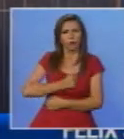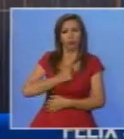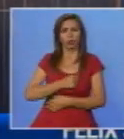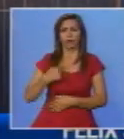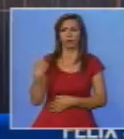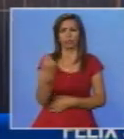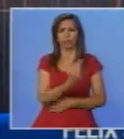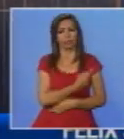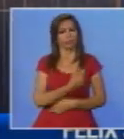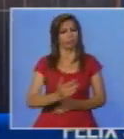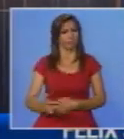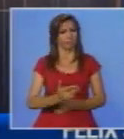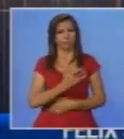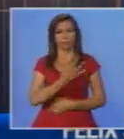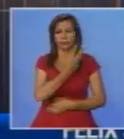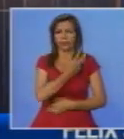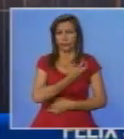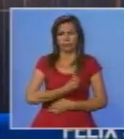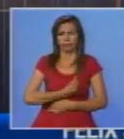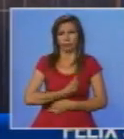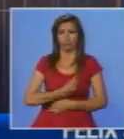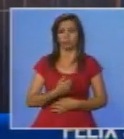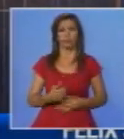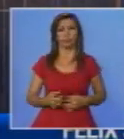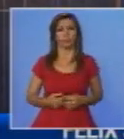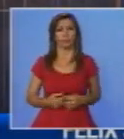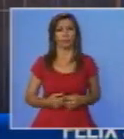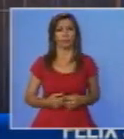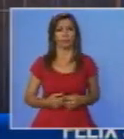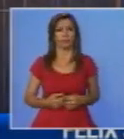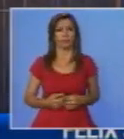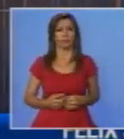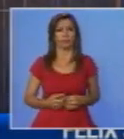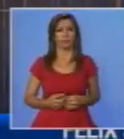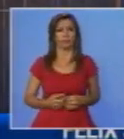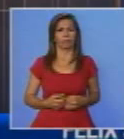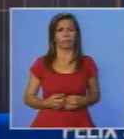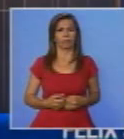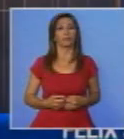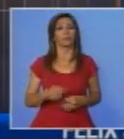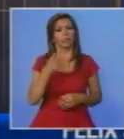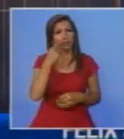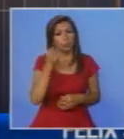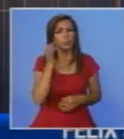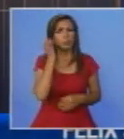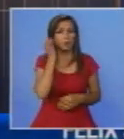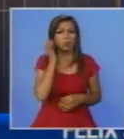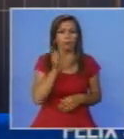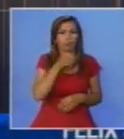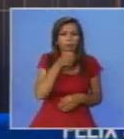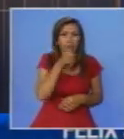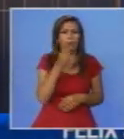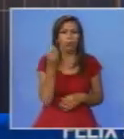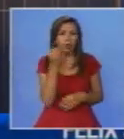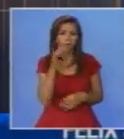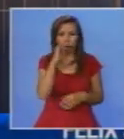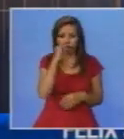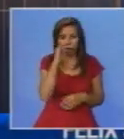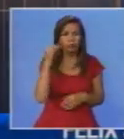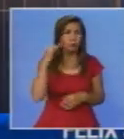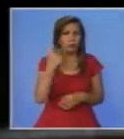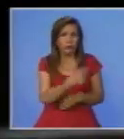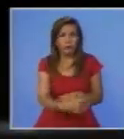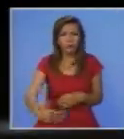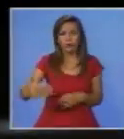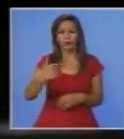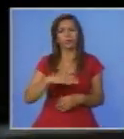consternados. Lo que queda en la memoria de los ancianos, ancianas, hombres, mujeres, niños y niñas del pueblo de